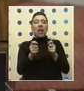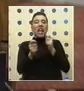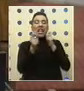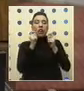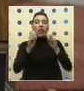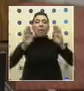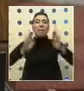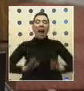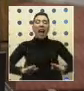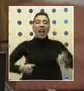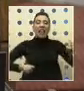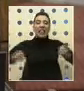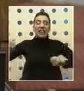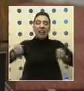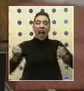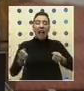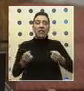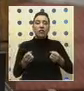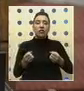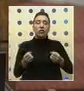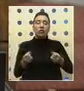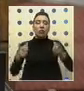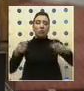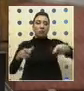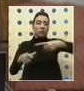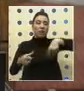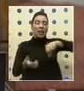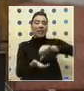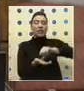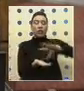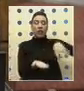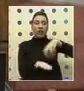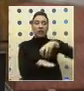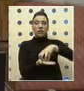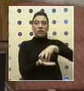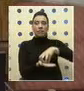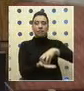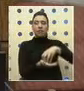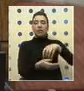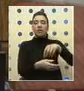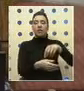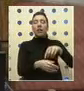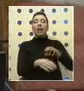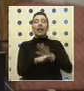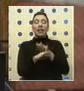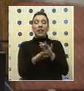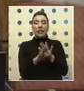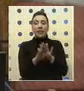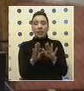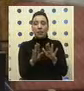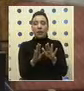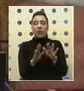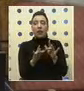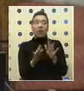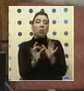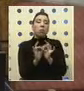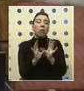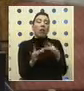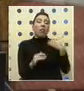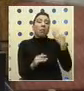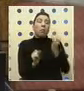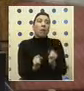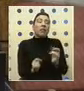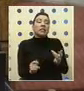el tránsito en gran parte del radiocéntrico de la ciudad. Termino, no vaya a ser que tengamos que